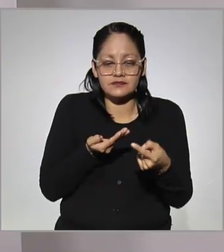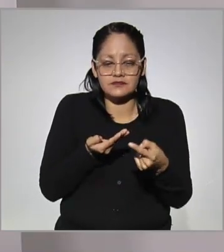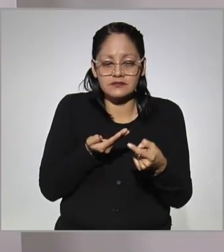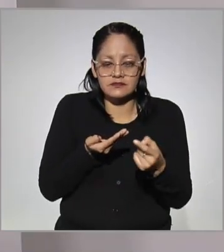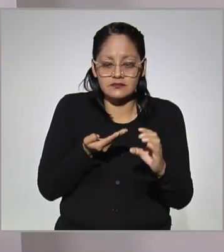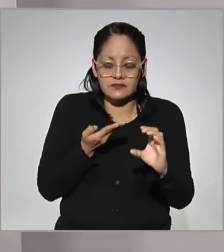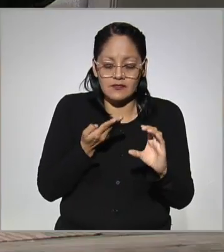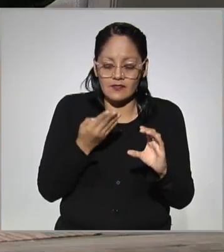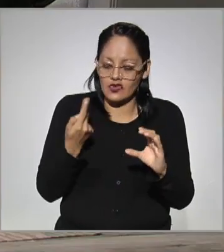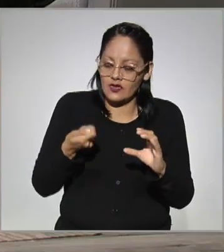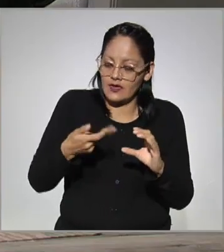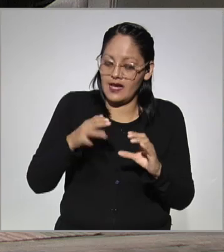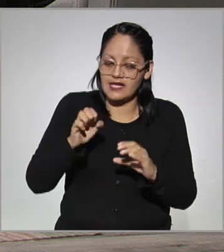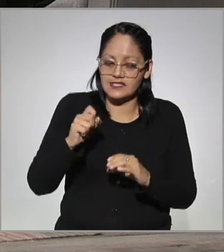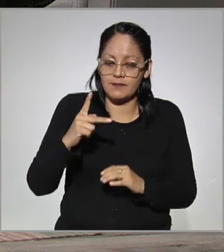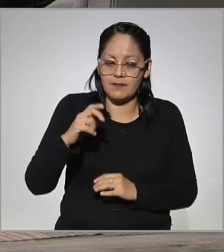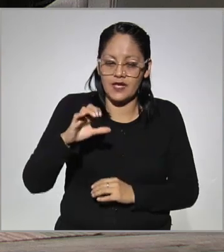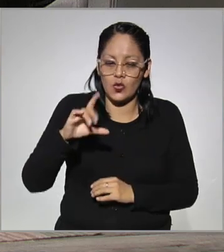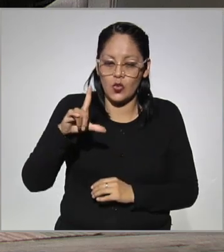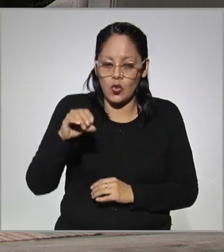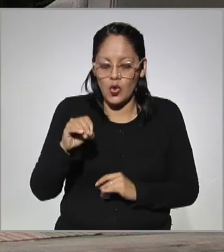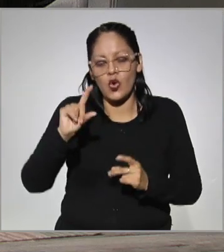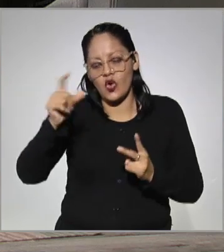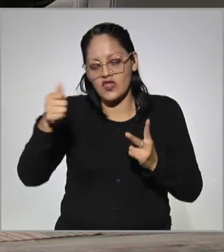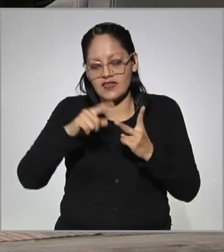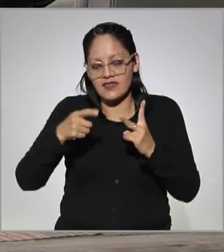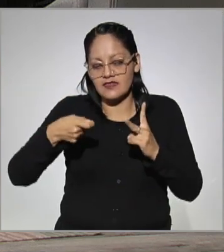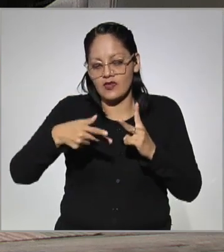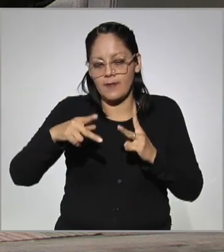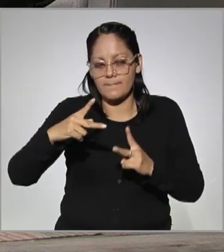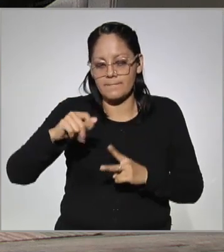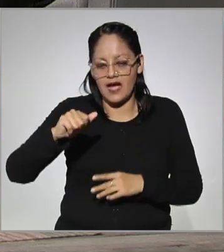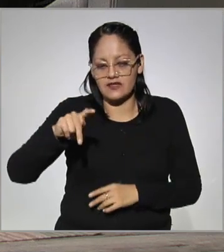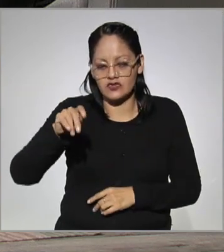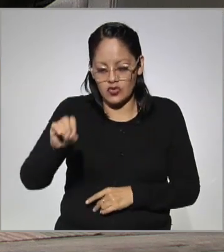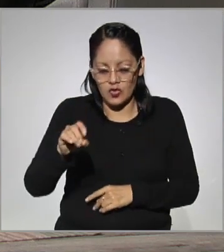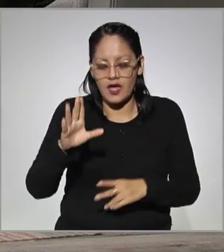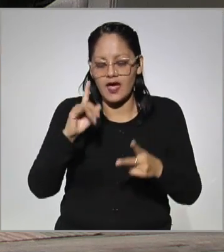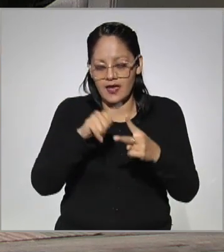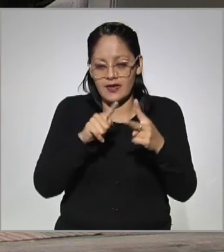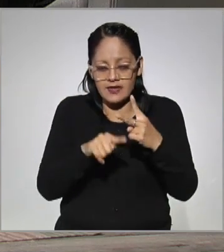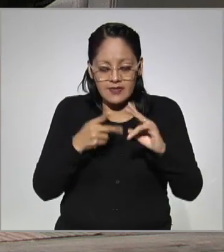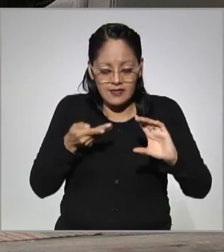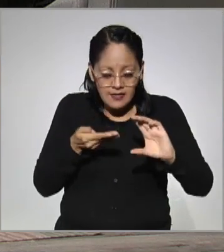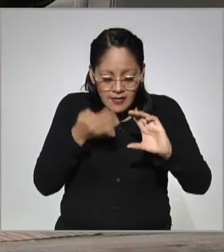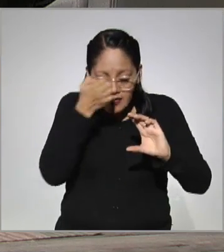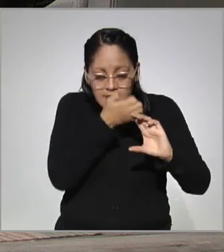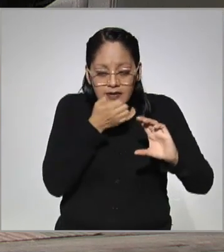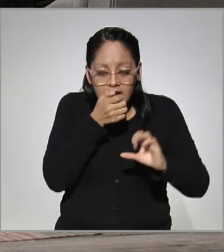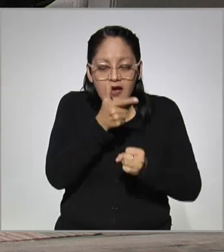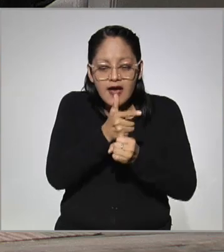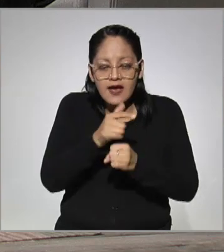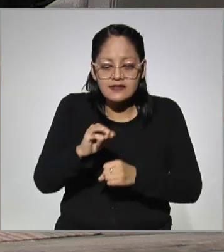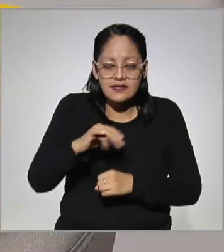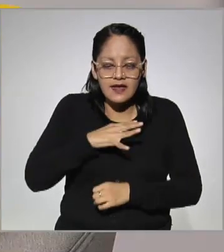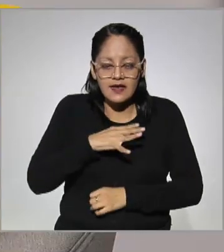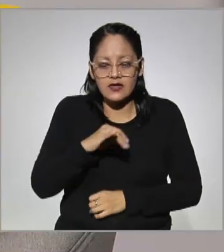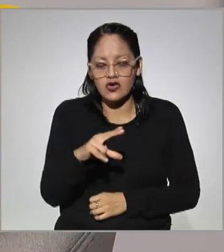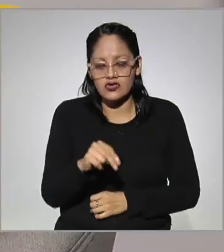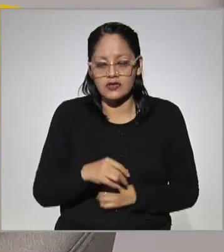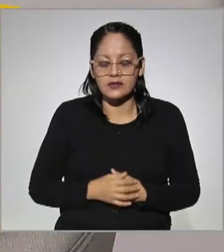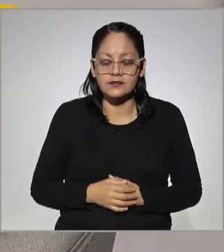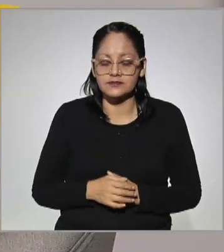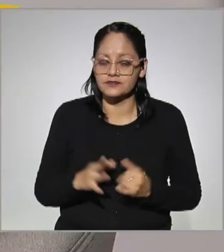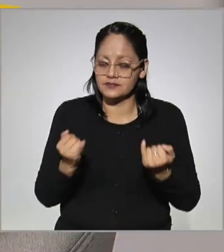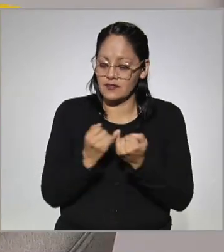el espejo, la gente le llama el pato, ¿no? Entonces ahí vemos si tiene cuello o no. Gracias, doctor. ¿El exceso de estrógenos puede afectar la salud en este